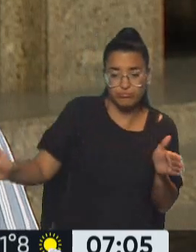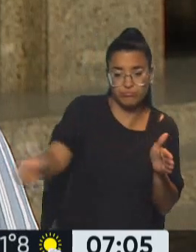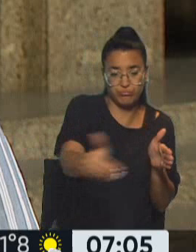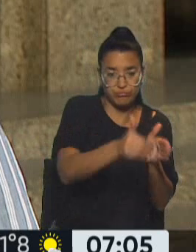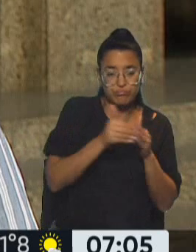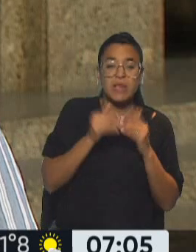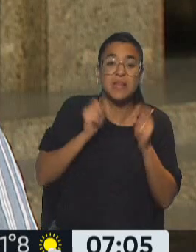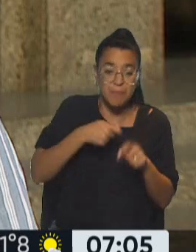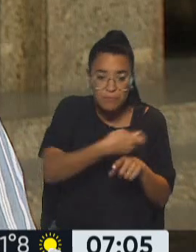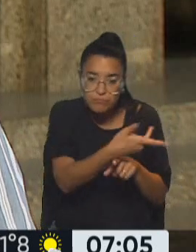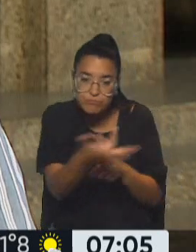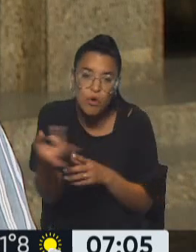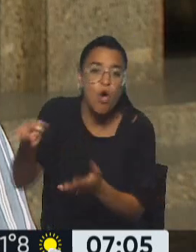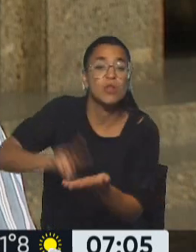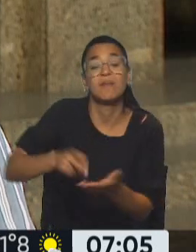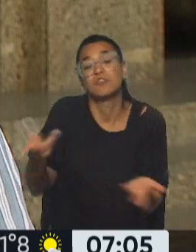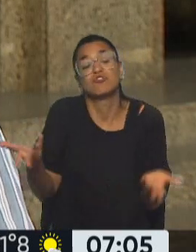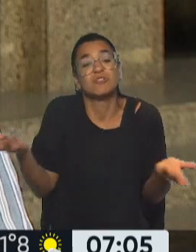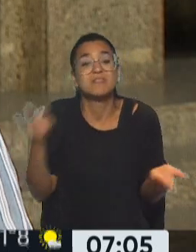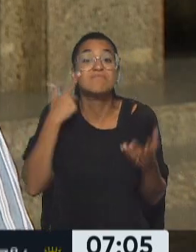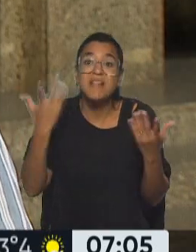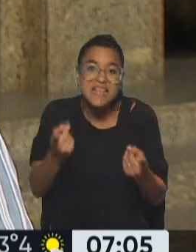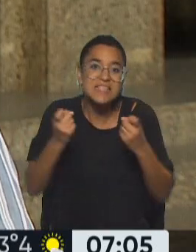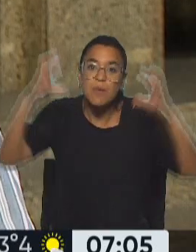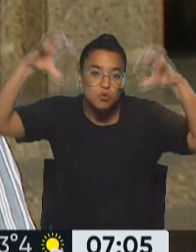siembra gruesa, por lo cual es eso, que